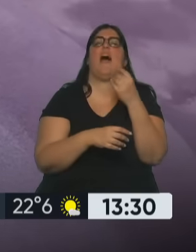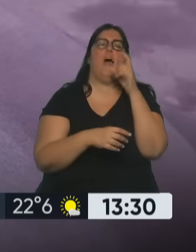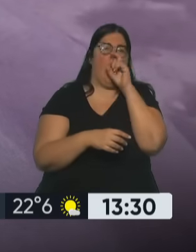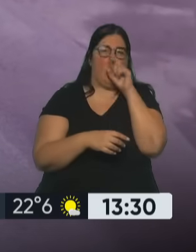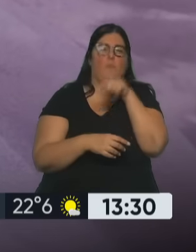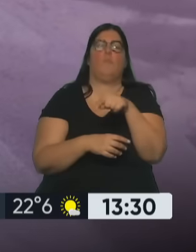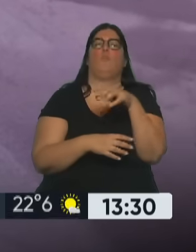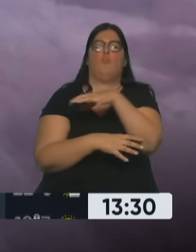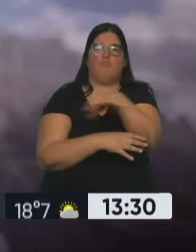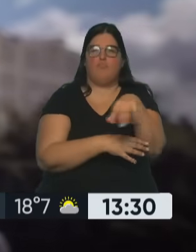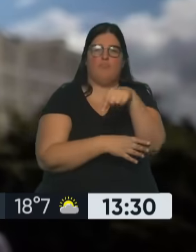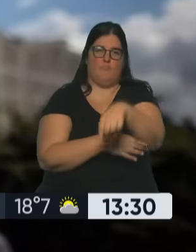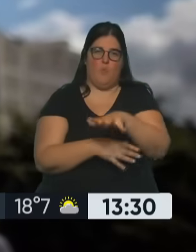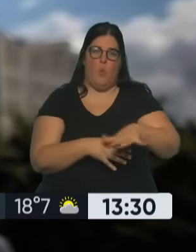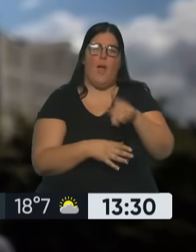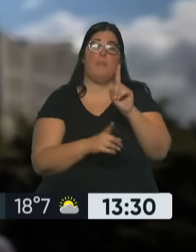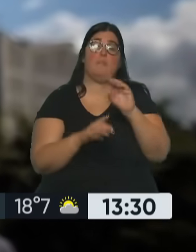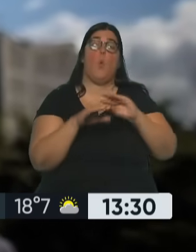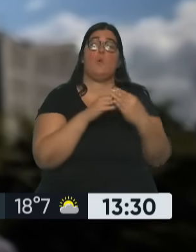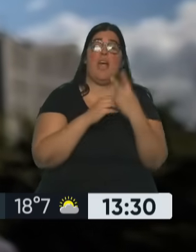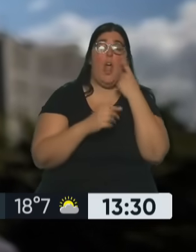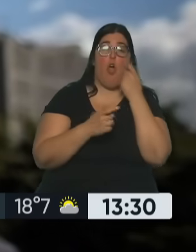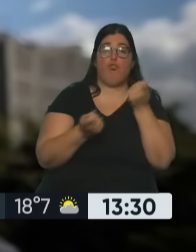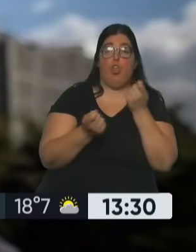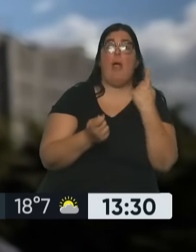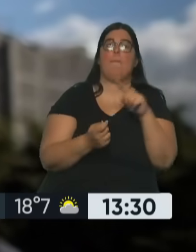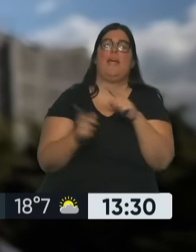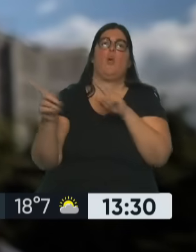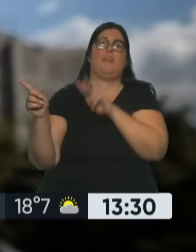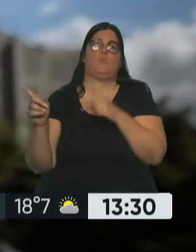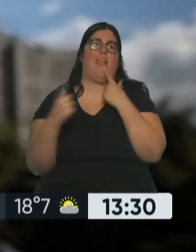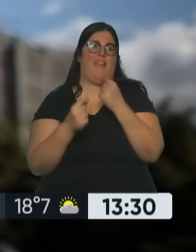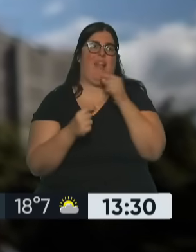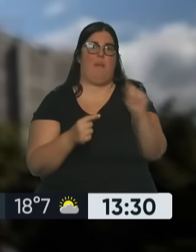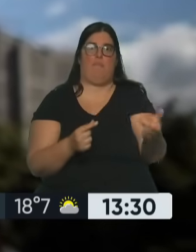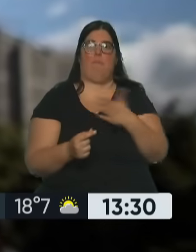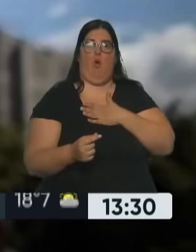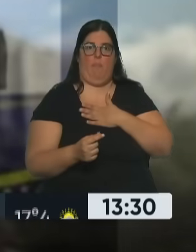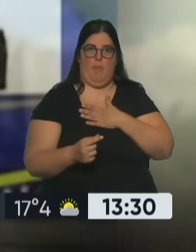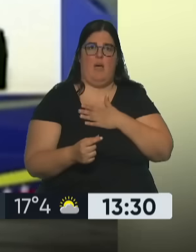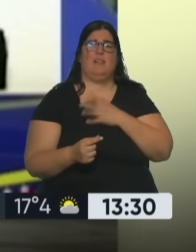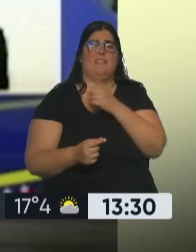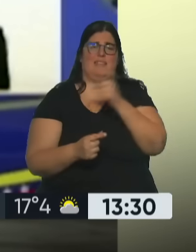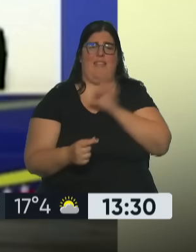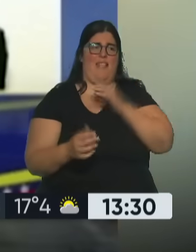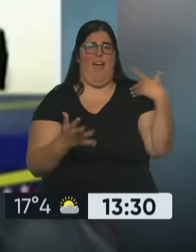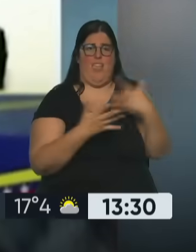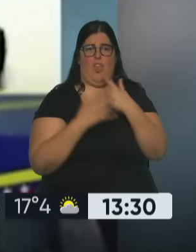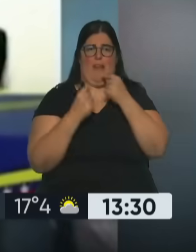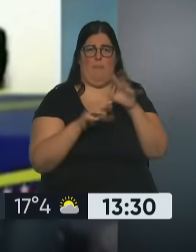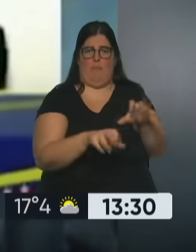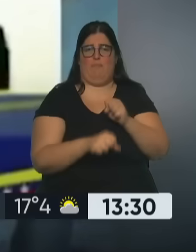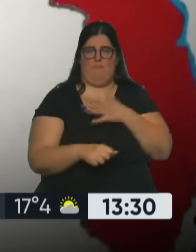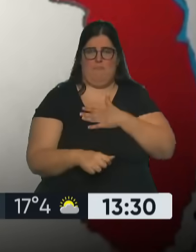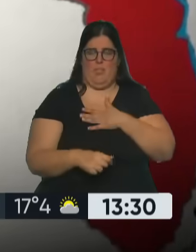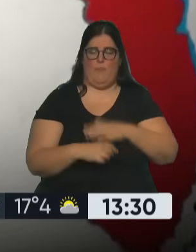que es controlada por Guyana, pero cuya soberanía Caracas reclama desde hace más de un siglo. En todo el área de nuestra